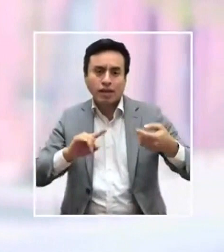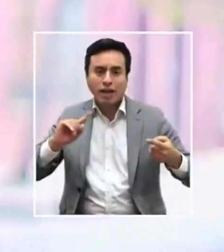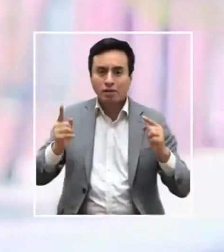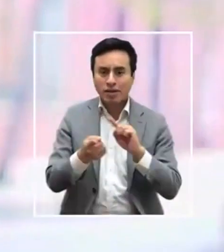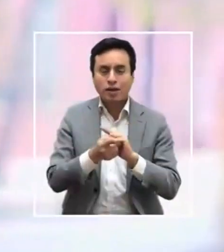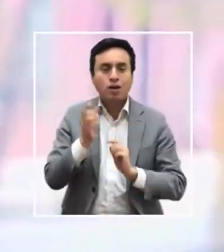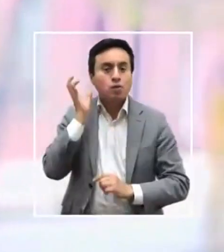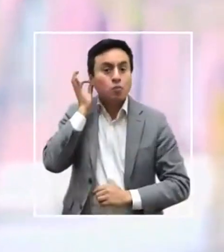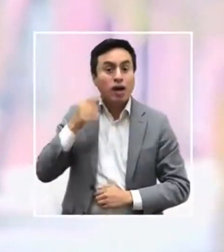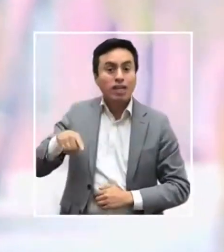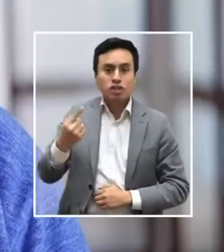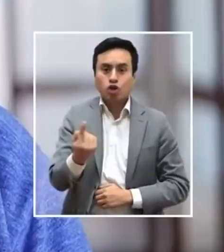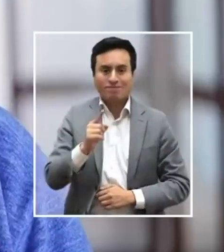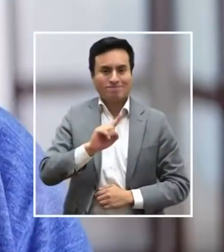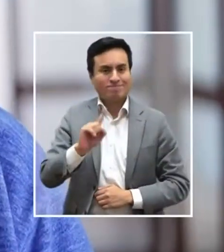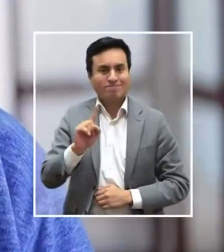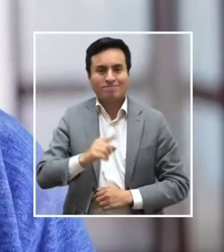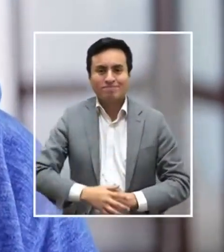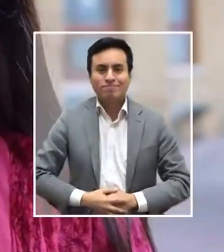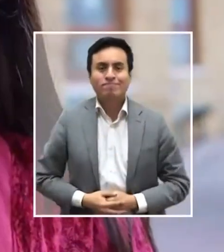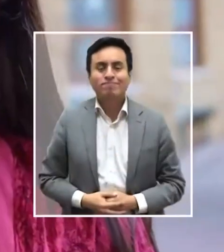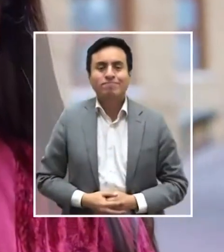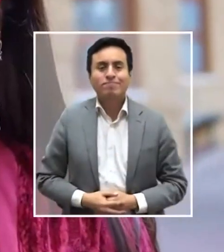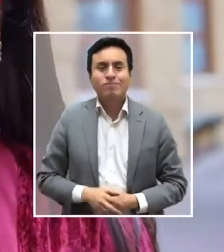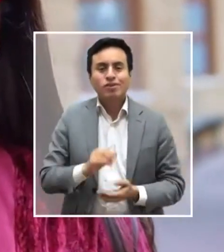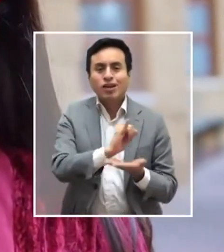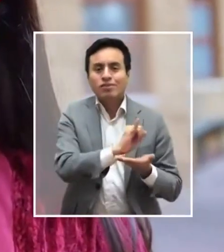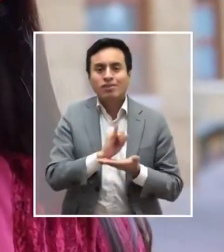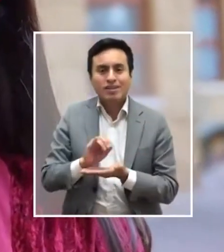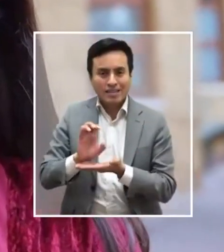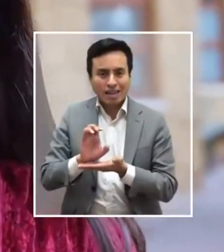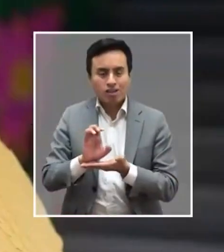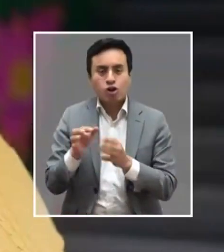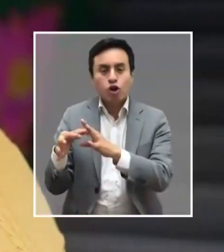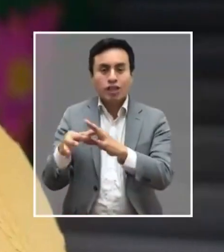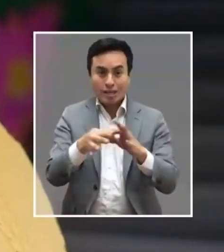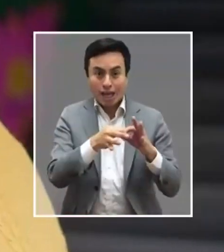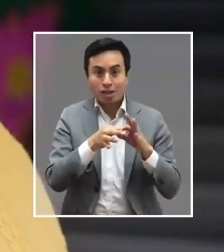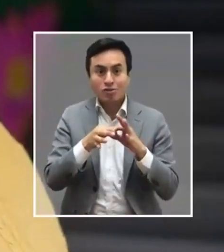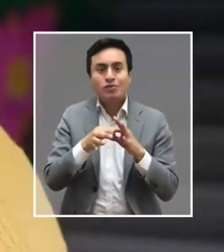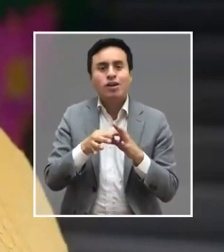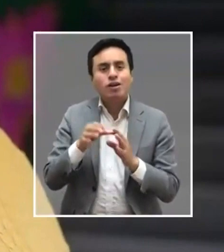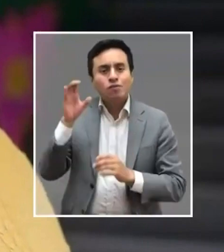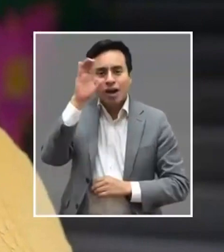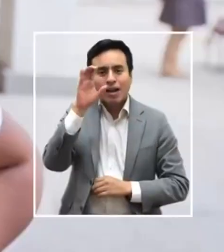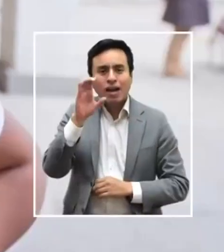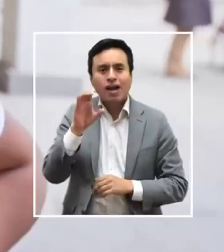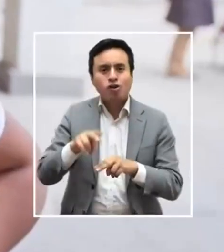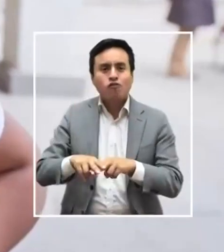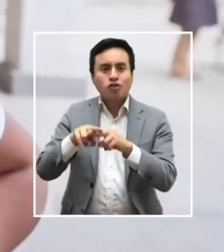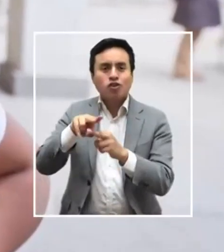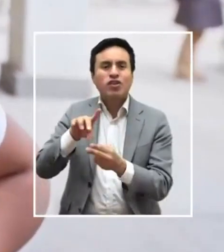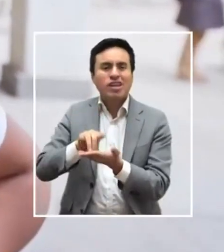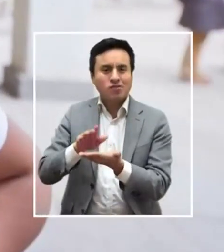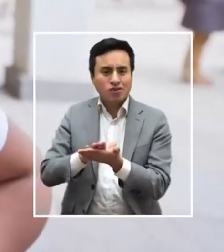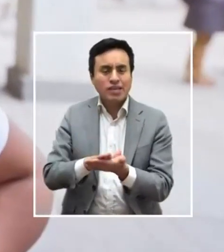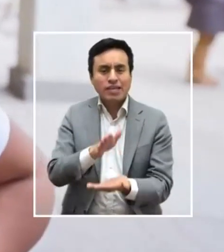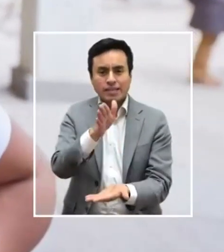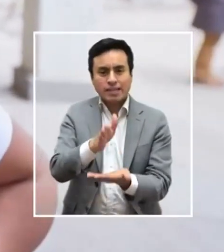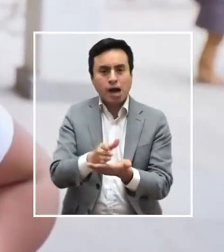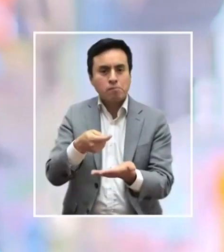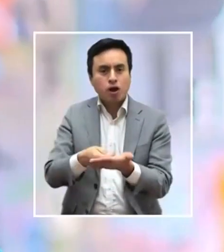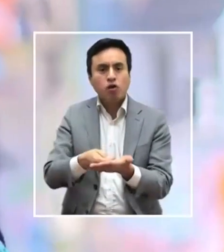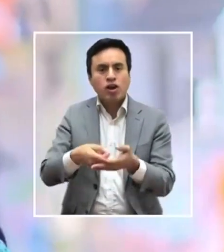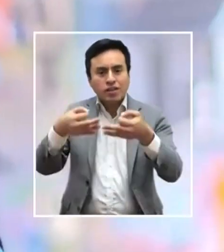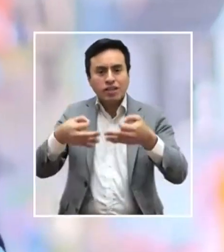y al no preocuparse por la mantención alimentaria de sus hijos, es que obviamente las familias, en este caso las madres, son